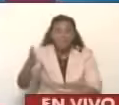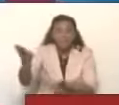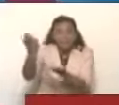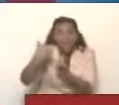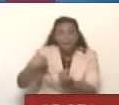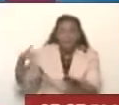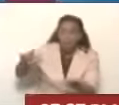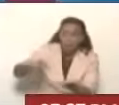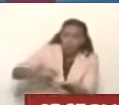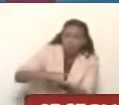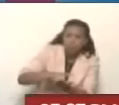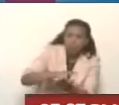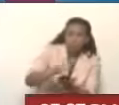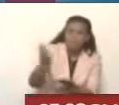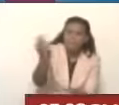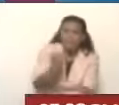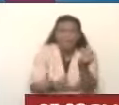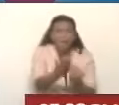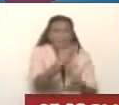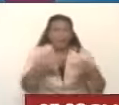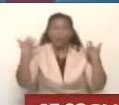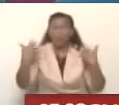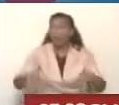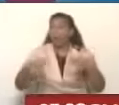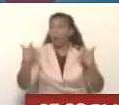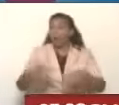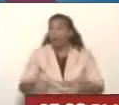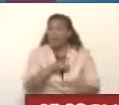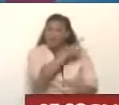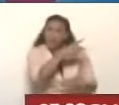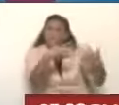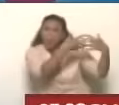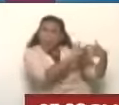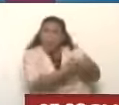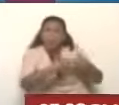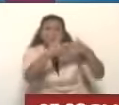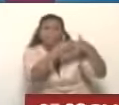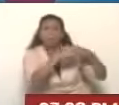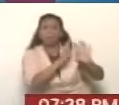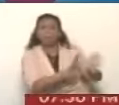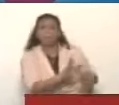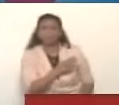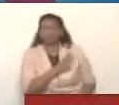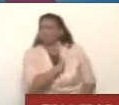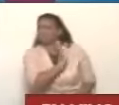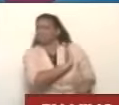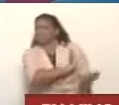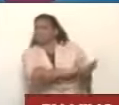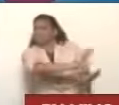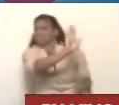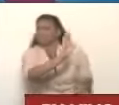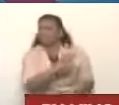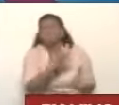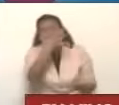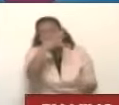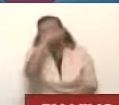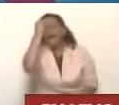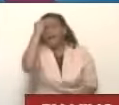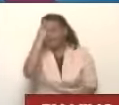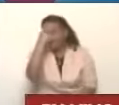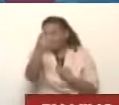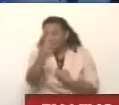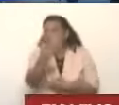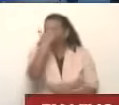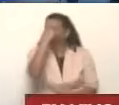Ellos nos hicieron mucho daño un tiempo, pero demasiado daño. Pero ya nos preparamos. Uno aprende sus lecciones y